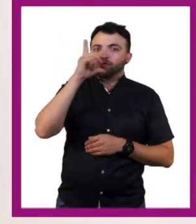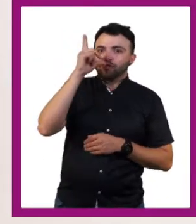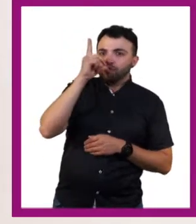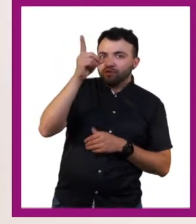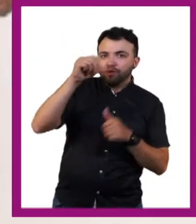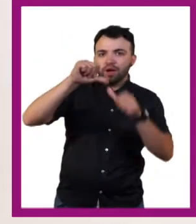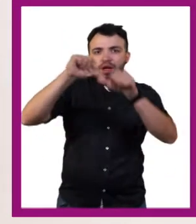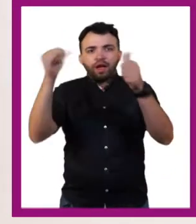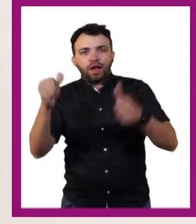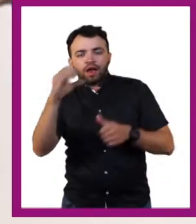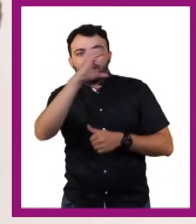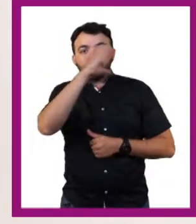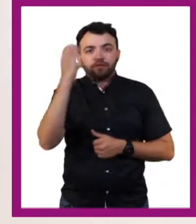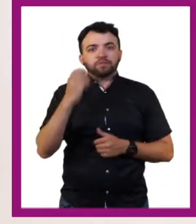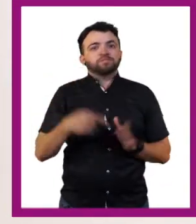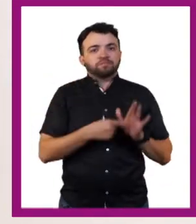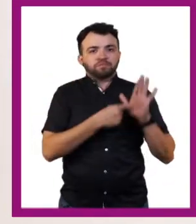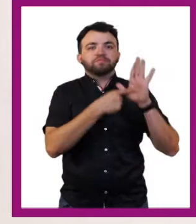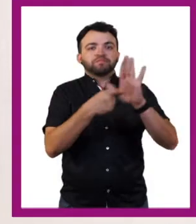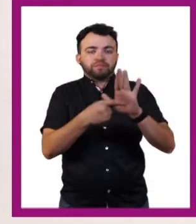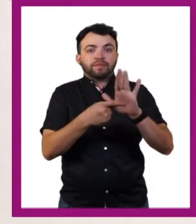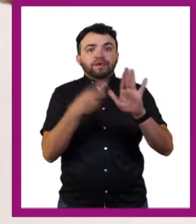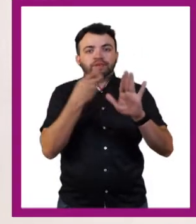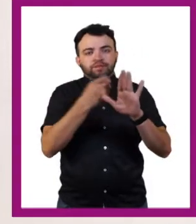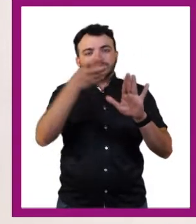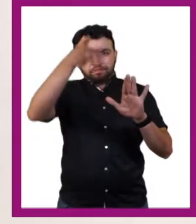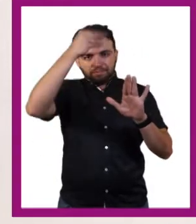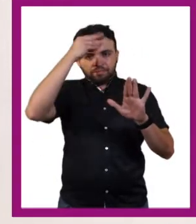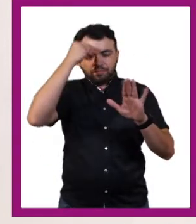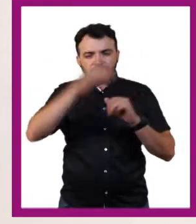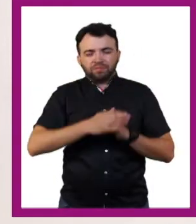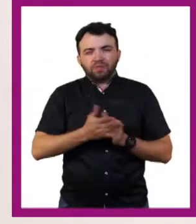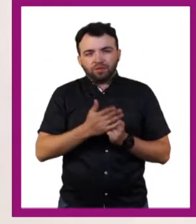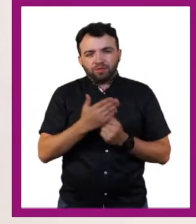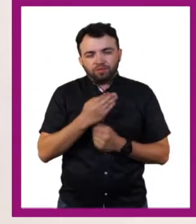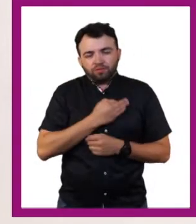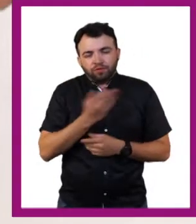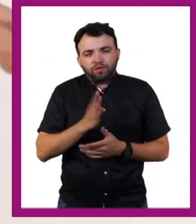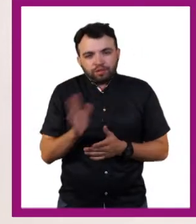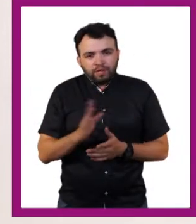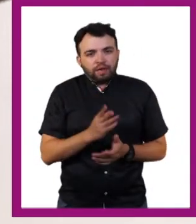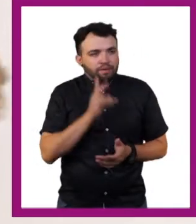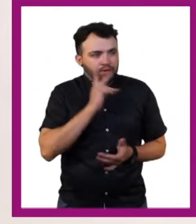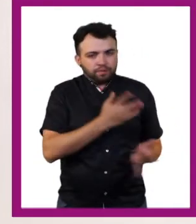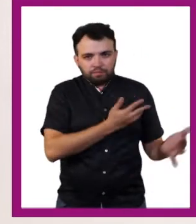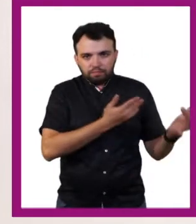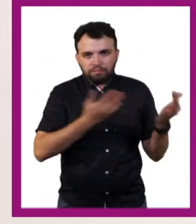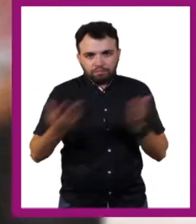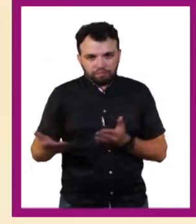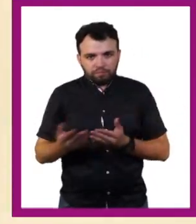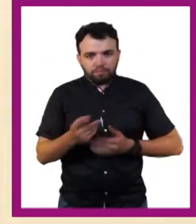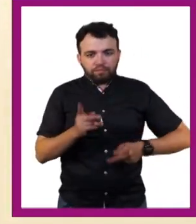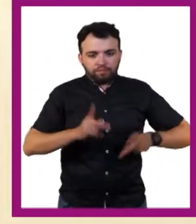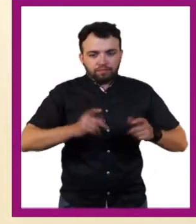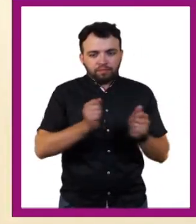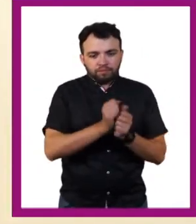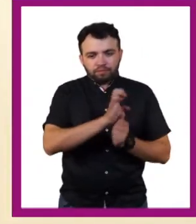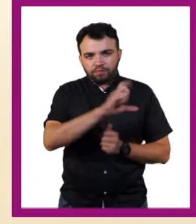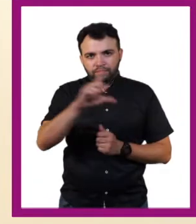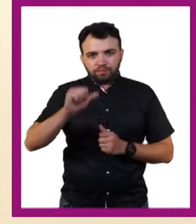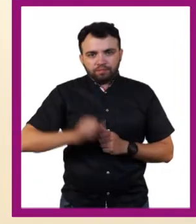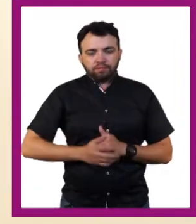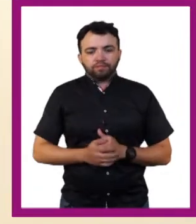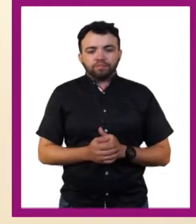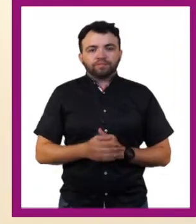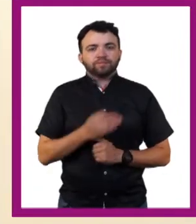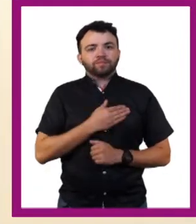la fotografía, pues aquí lo aprenderemos. Pero bueno, Alfredo, ya no le hagamos tanto de emoción, vamos a platicar con ella. Pues hola, ¿qué tal,